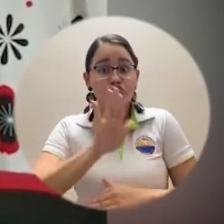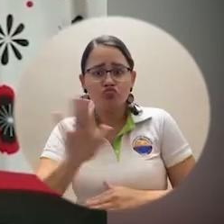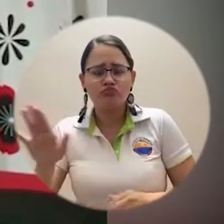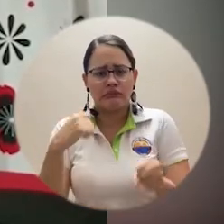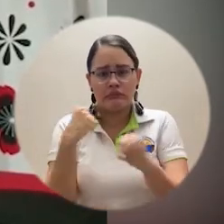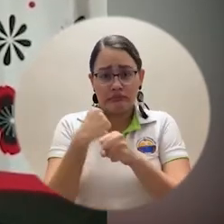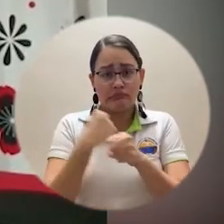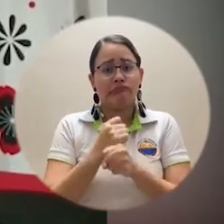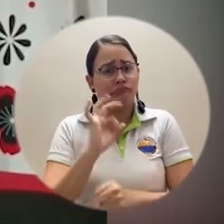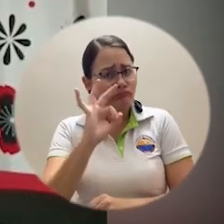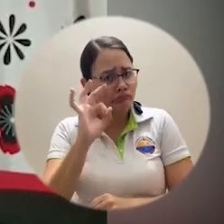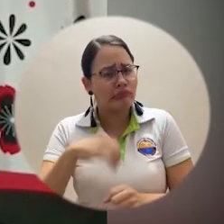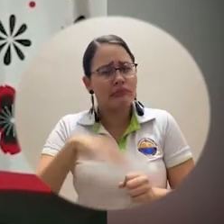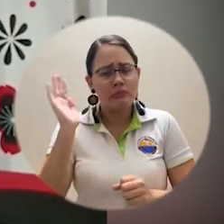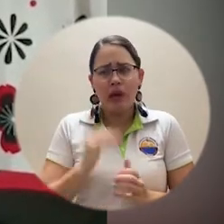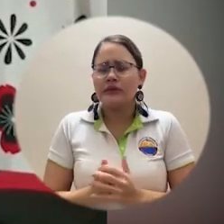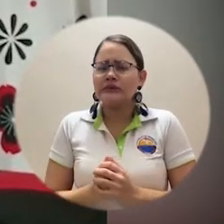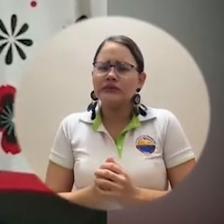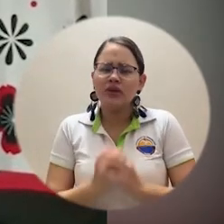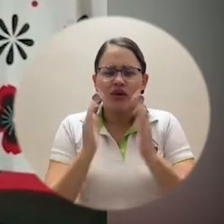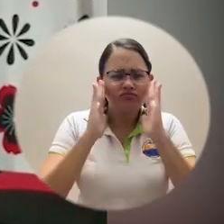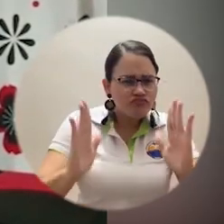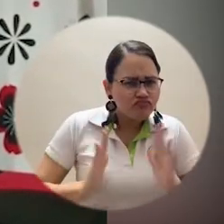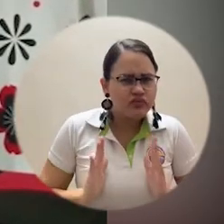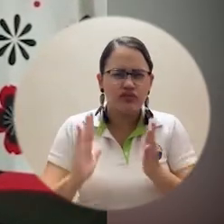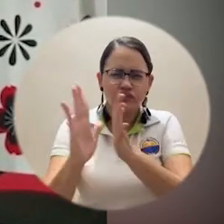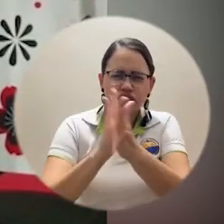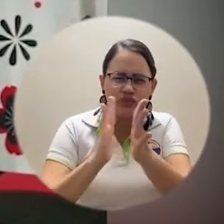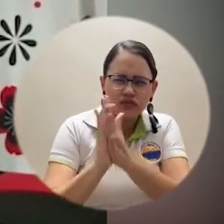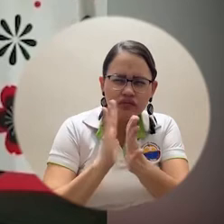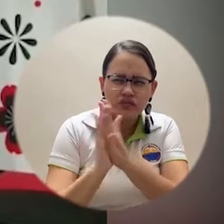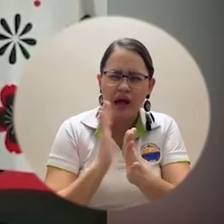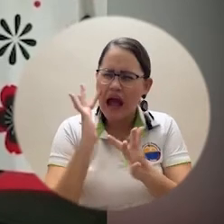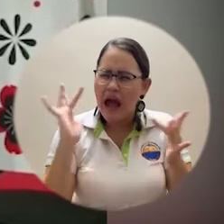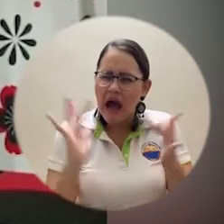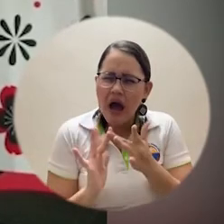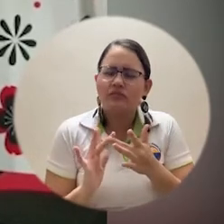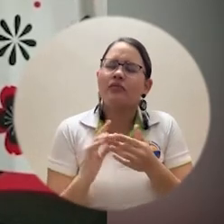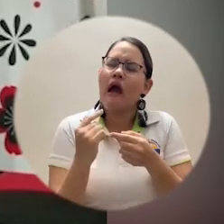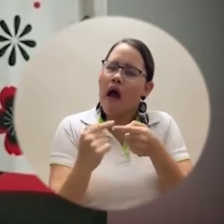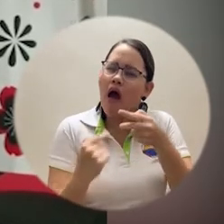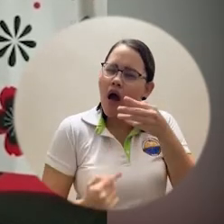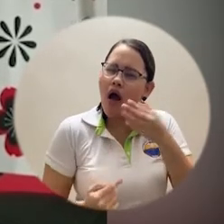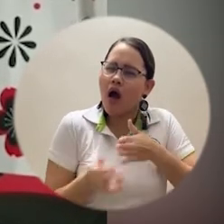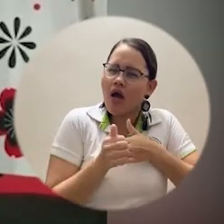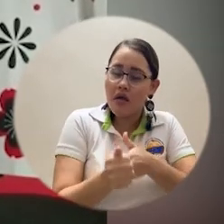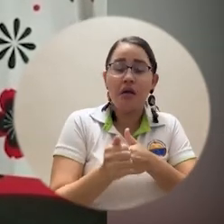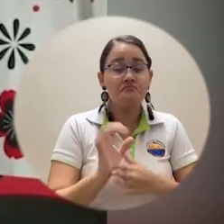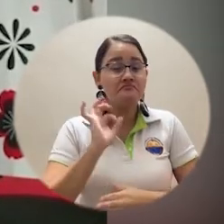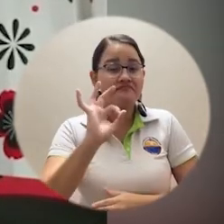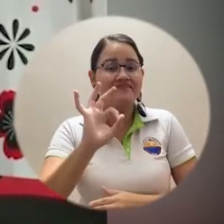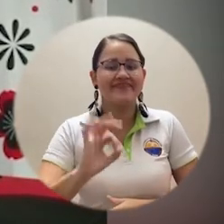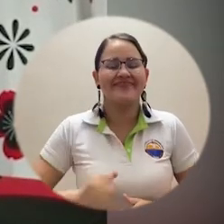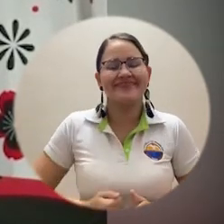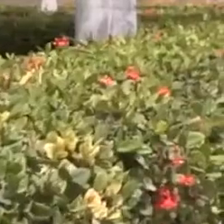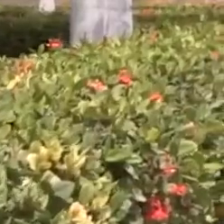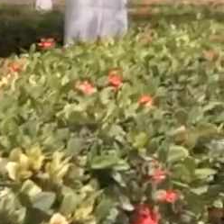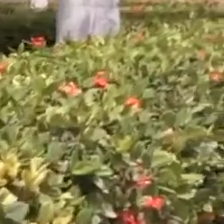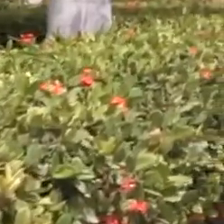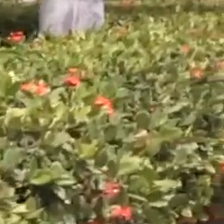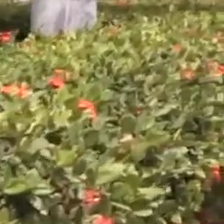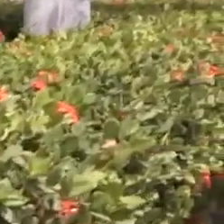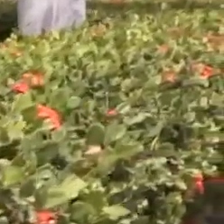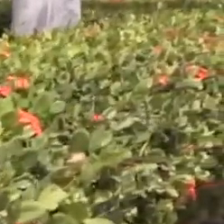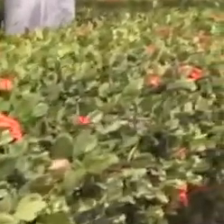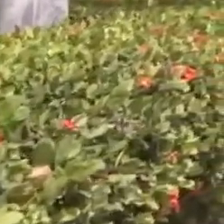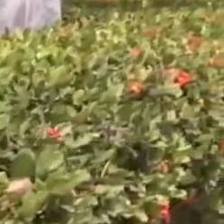realizado una buena labor, nos han dado la información correctamente, y nos han orientado muy bien.